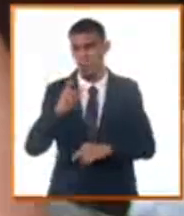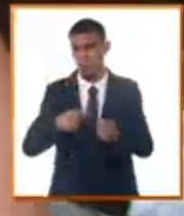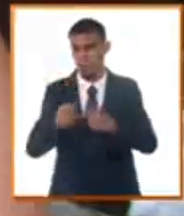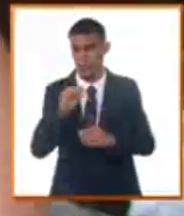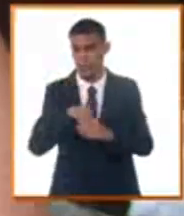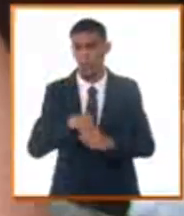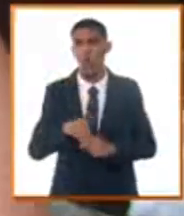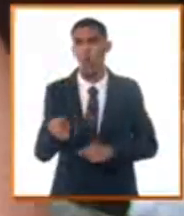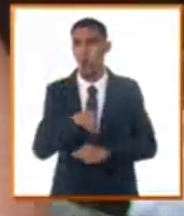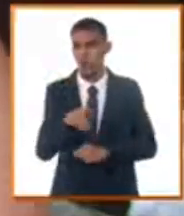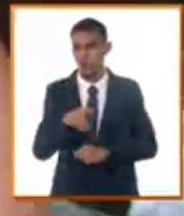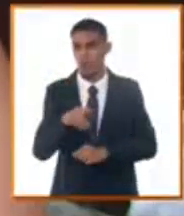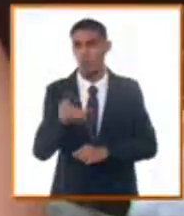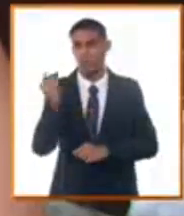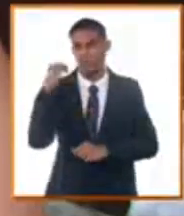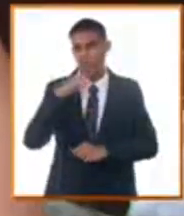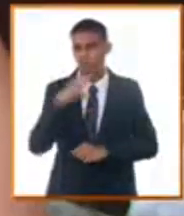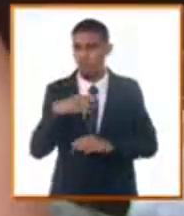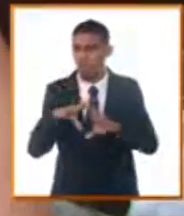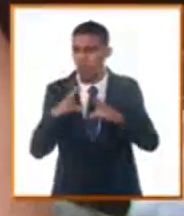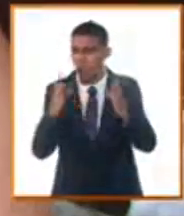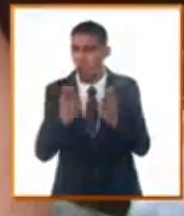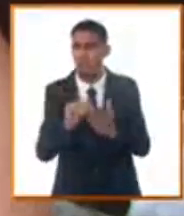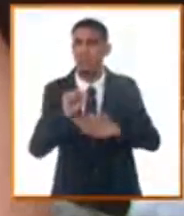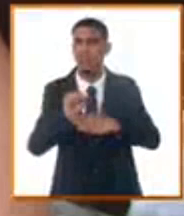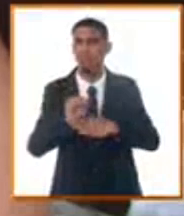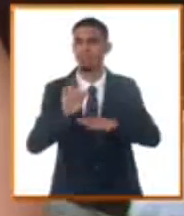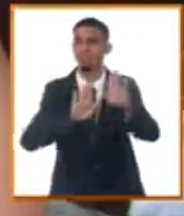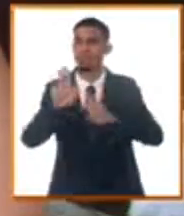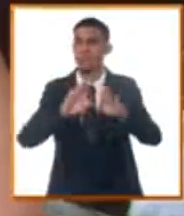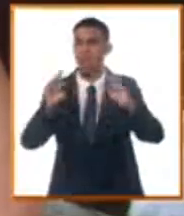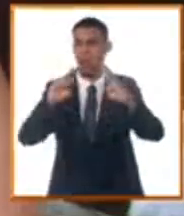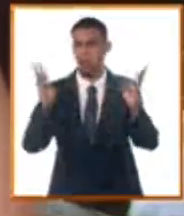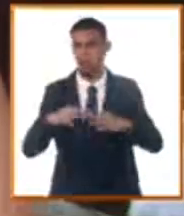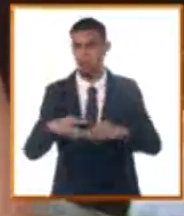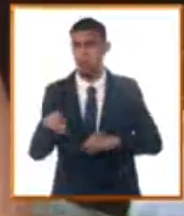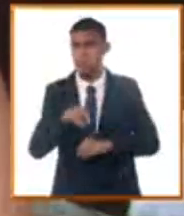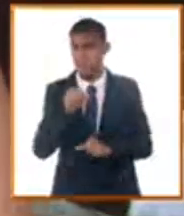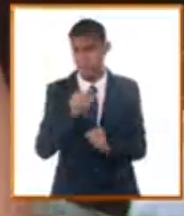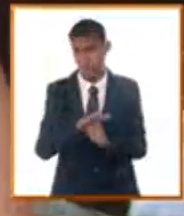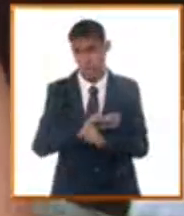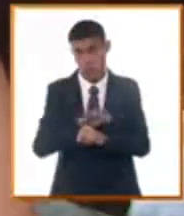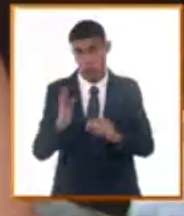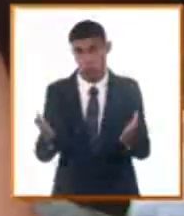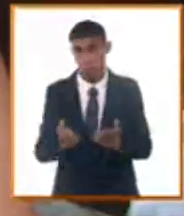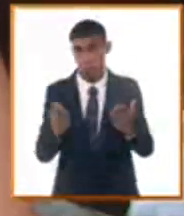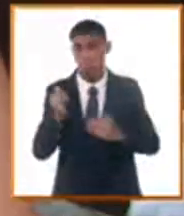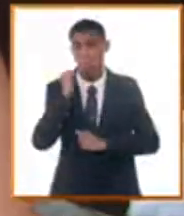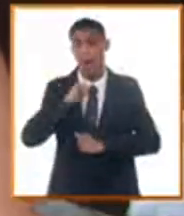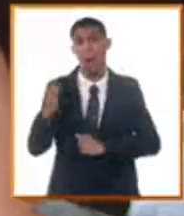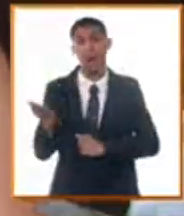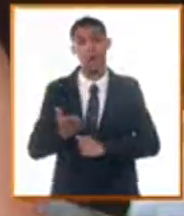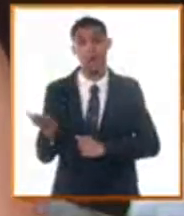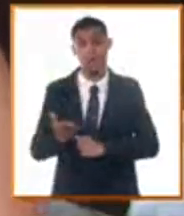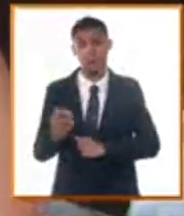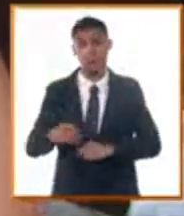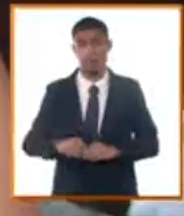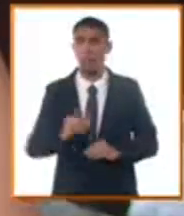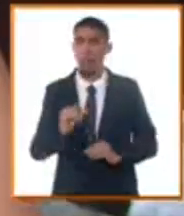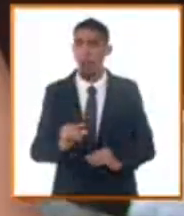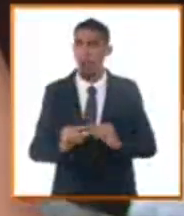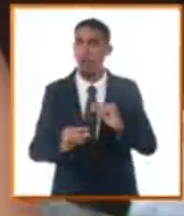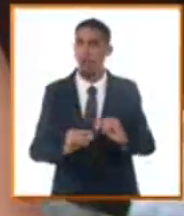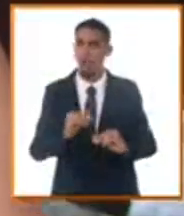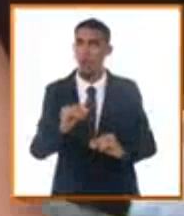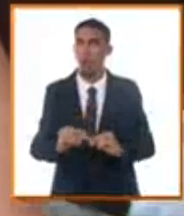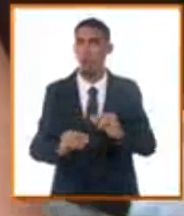también tienen todo lo que es el servicio de las tiendas virtuales que se tienen que empezar a desarrollar con mucho más rapidez, como ha avanzado con ventas